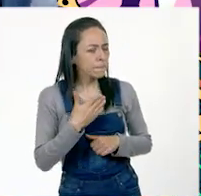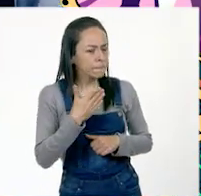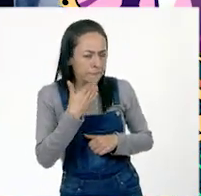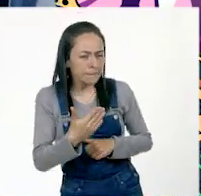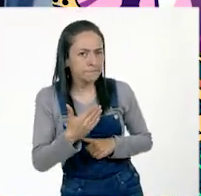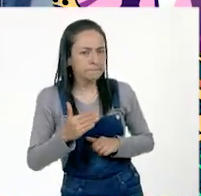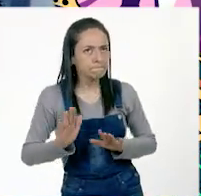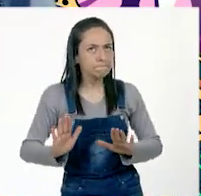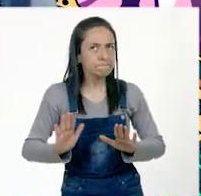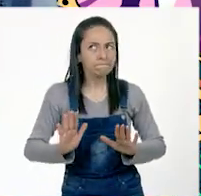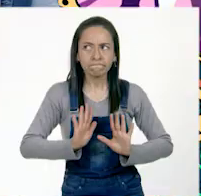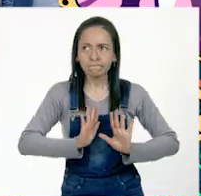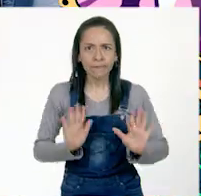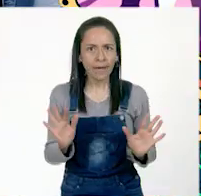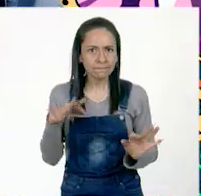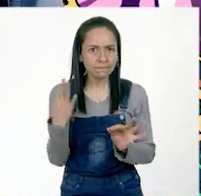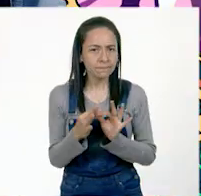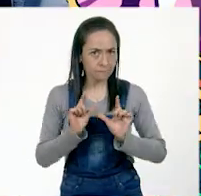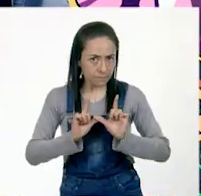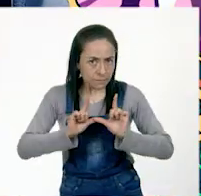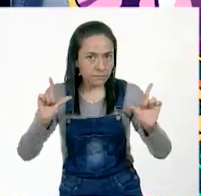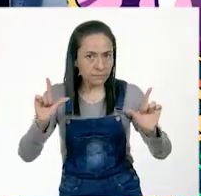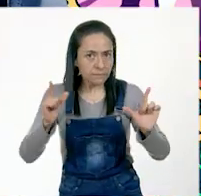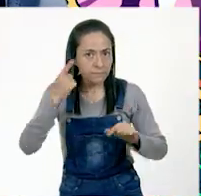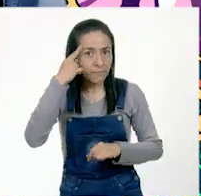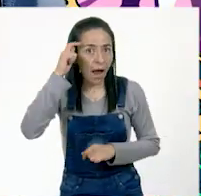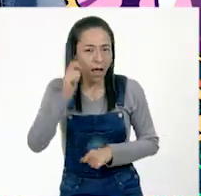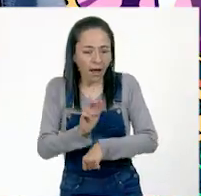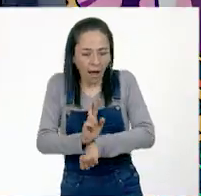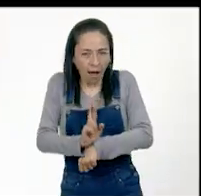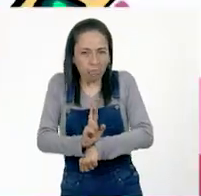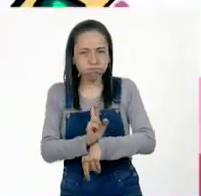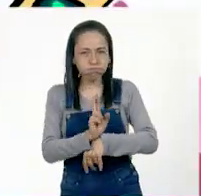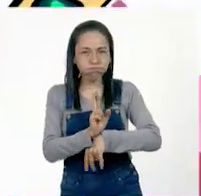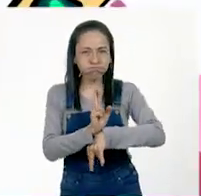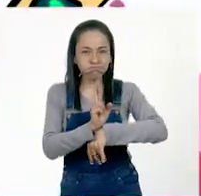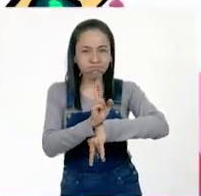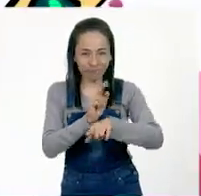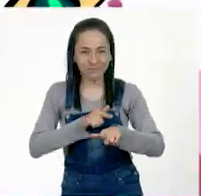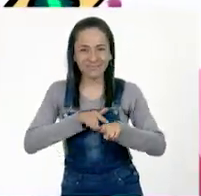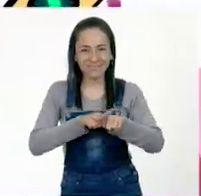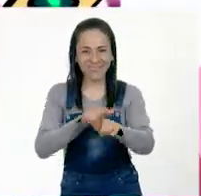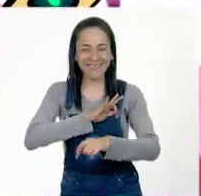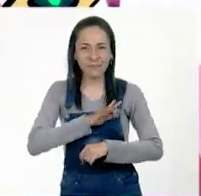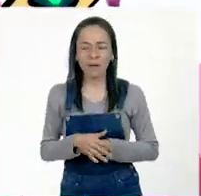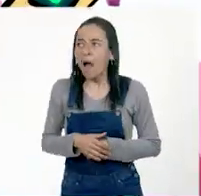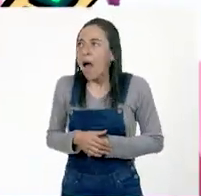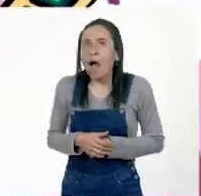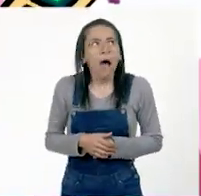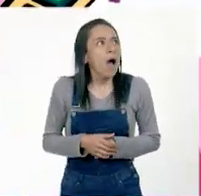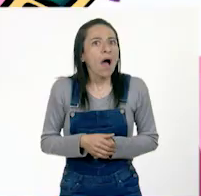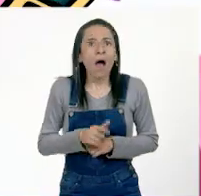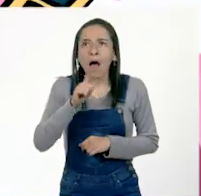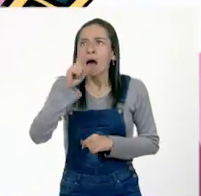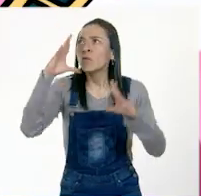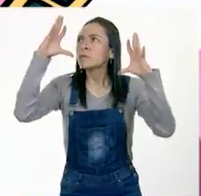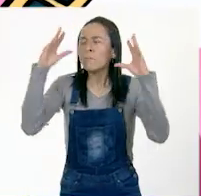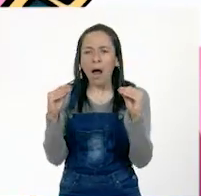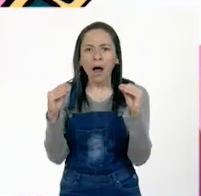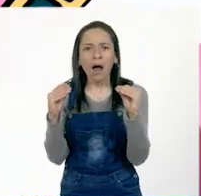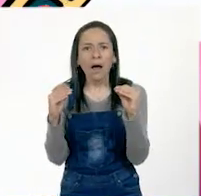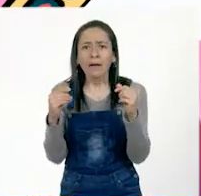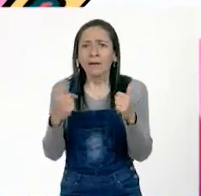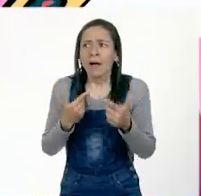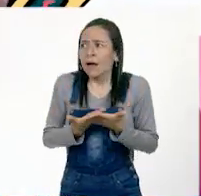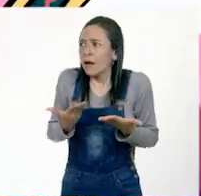Estamos listos para continuar nuestro viaje. ¡Oh! ¡Se fue la luz! ¿Y ahora qué hago? Bueno,